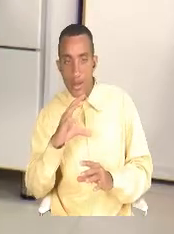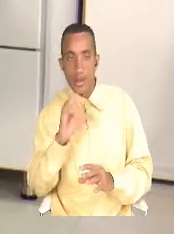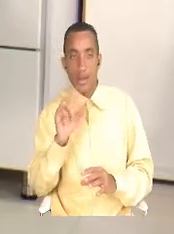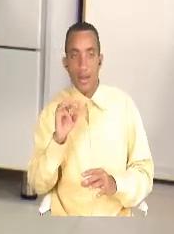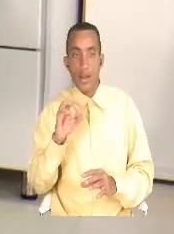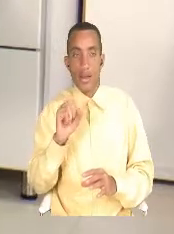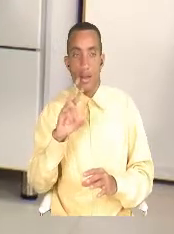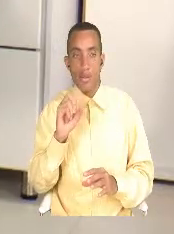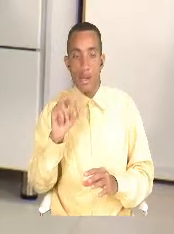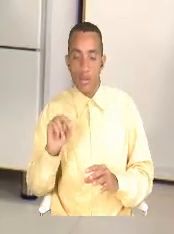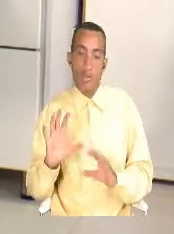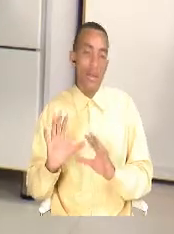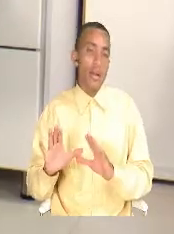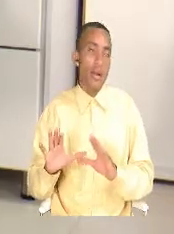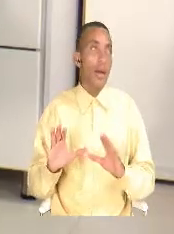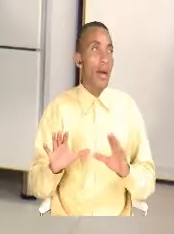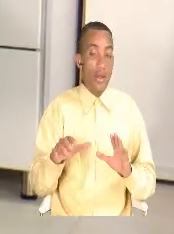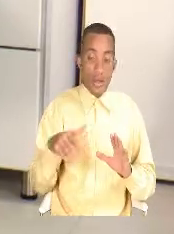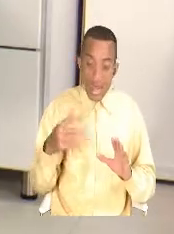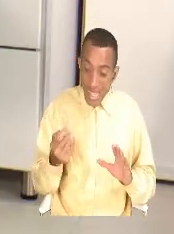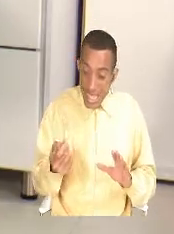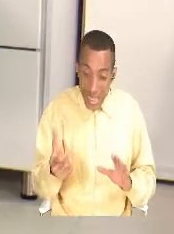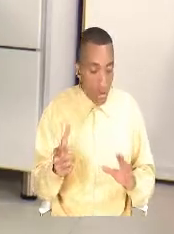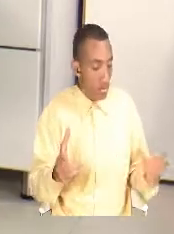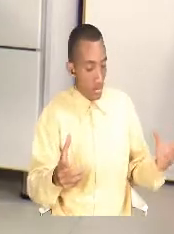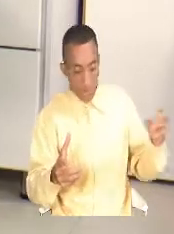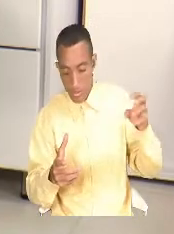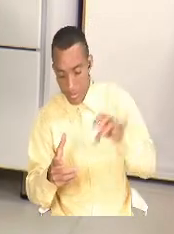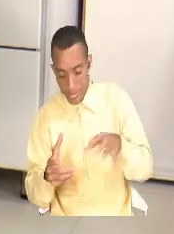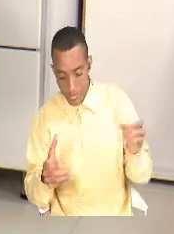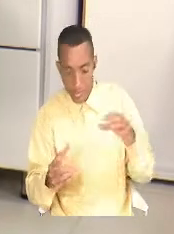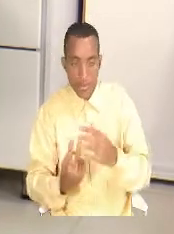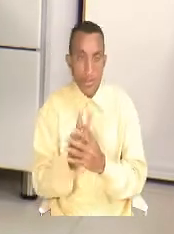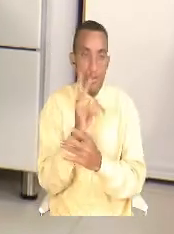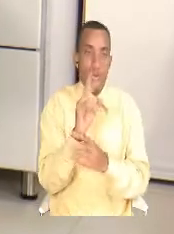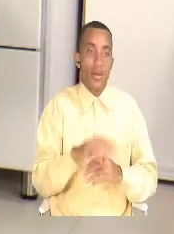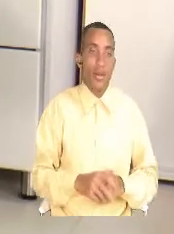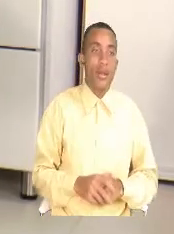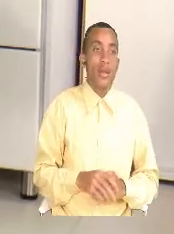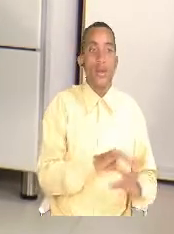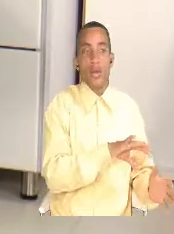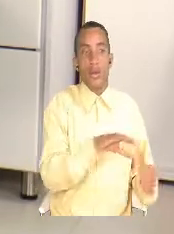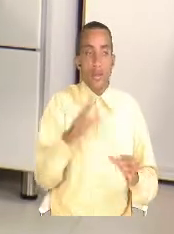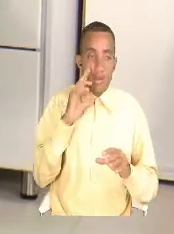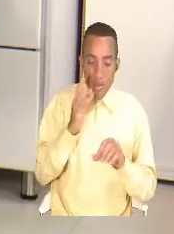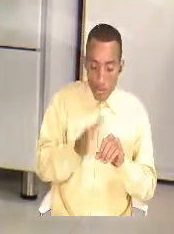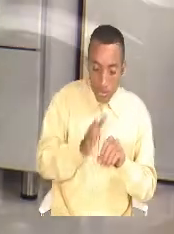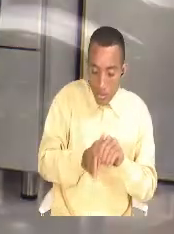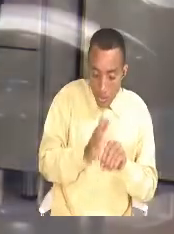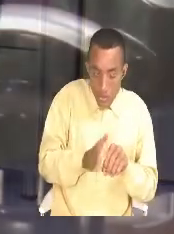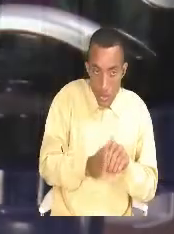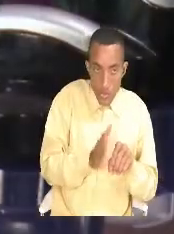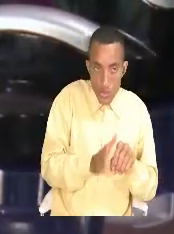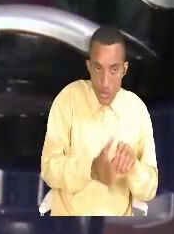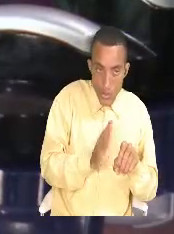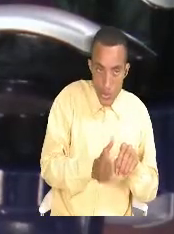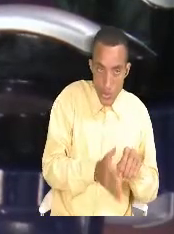y que se sientan la fibra de ellos. Entonces acá también voy a cortar en julianas,